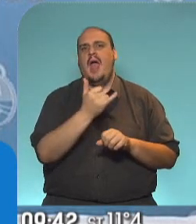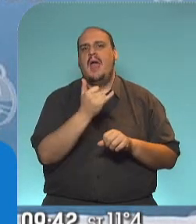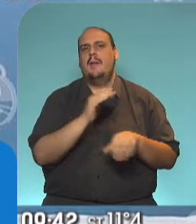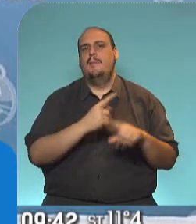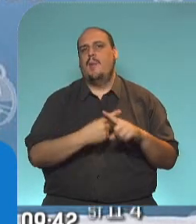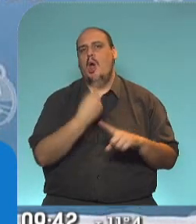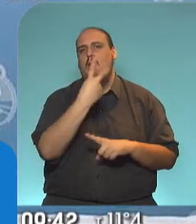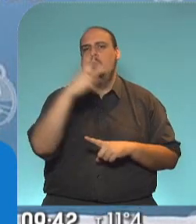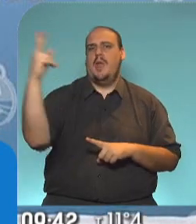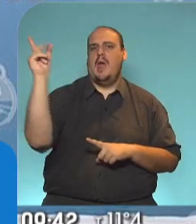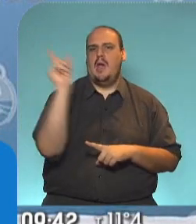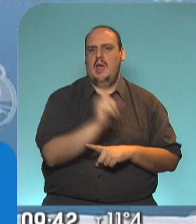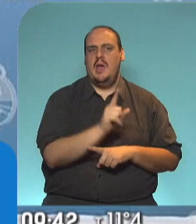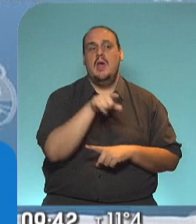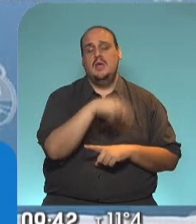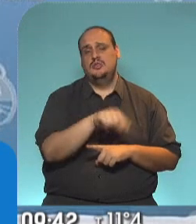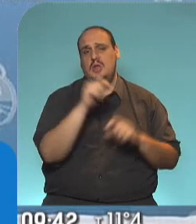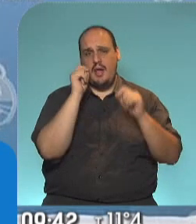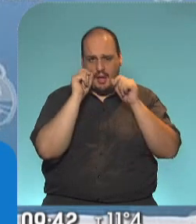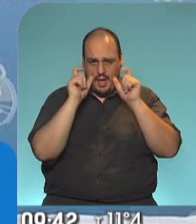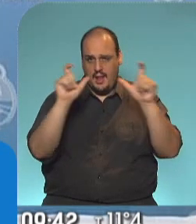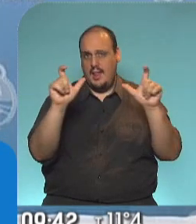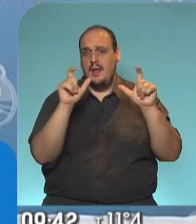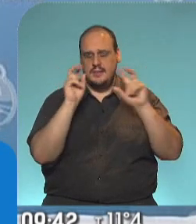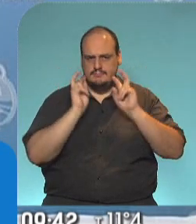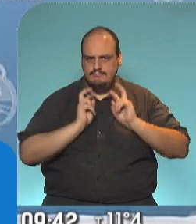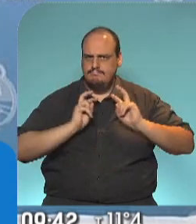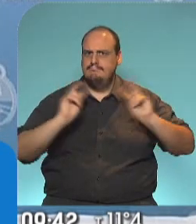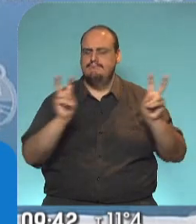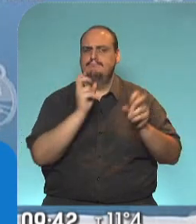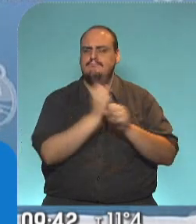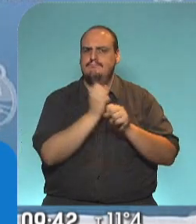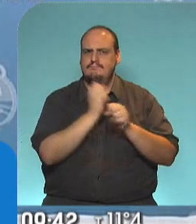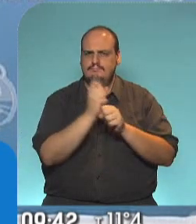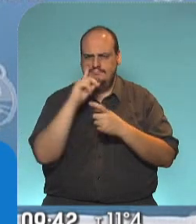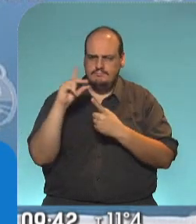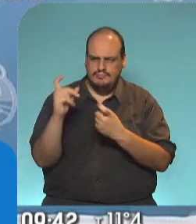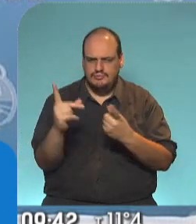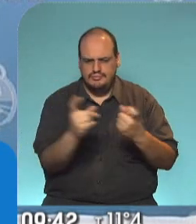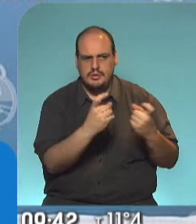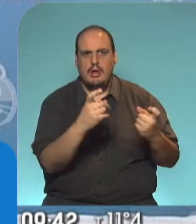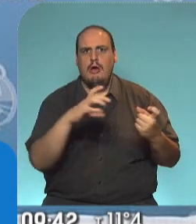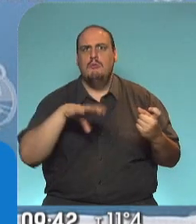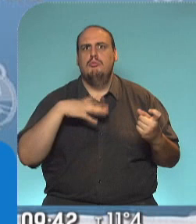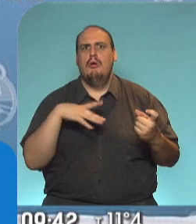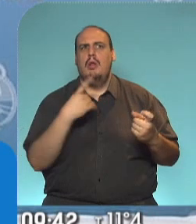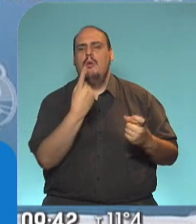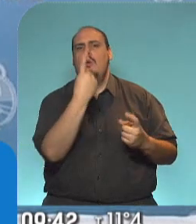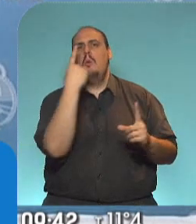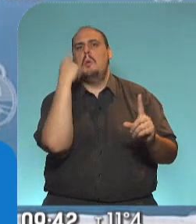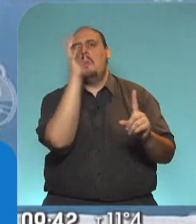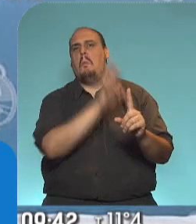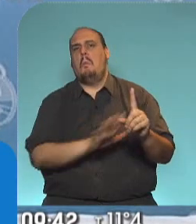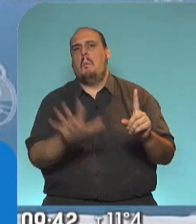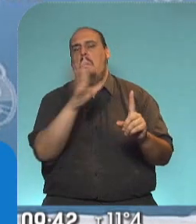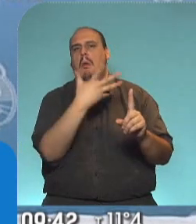relevante seguir en alerta a seguir trabajando para en caso de tener algún algún caso sospechoso que pueda